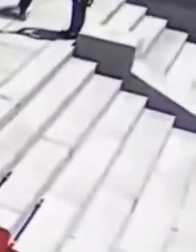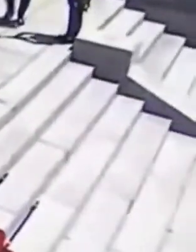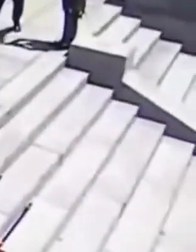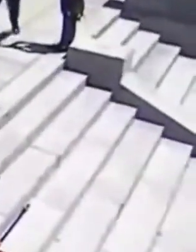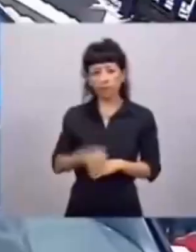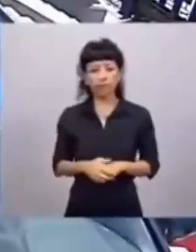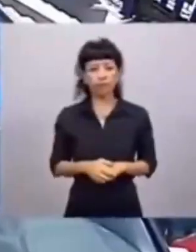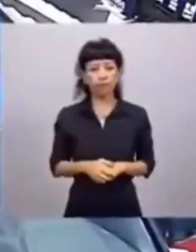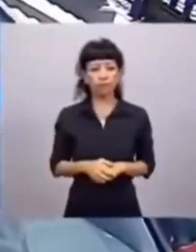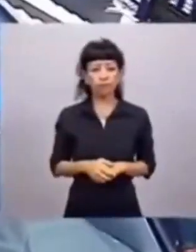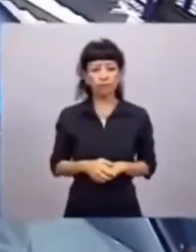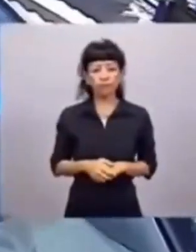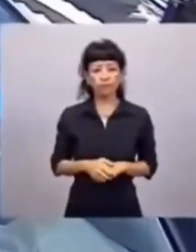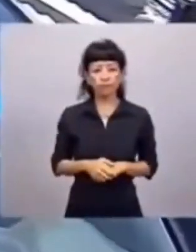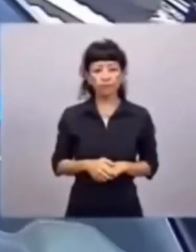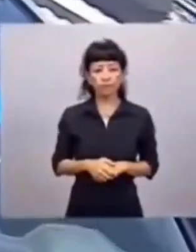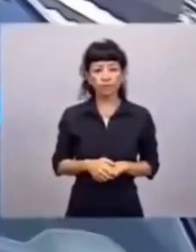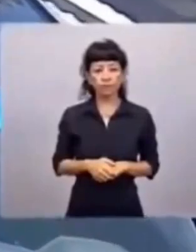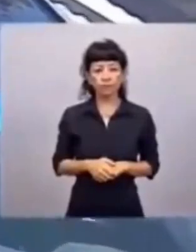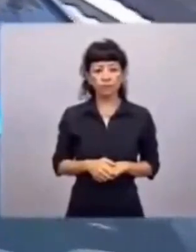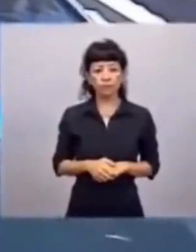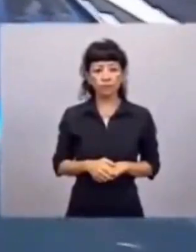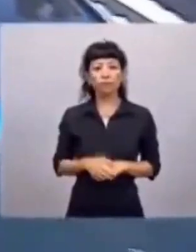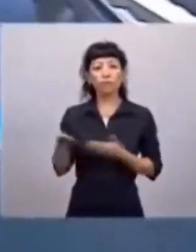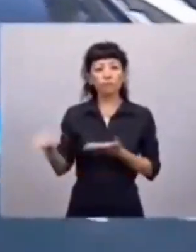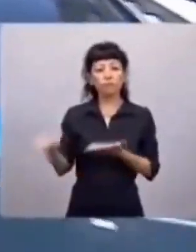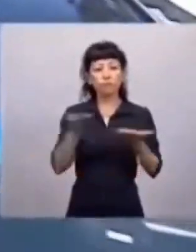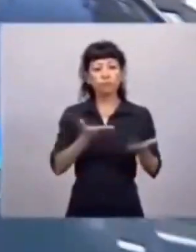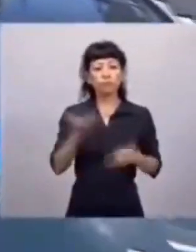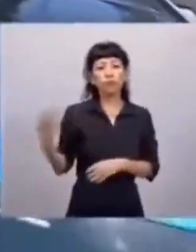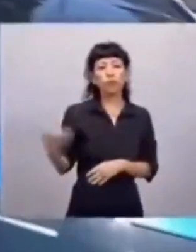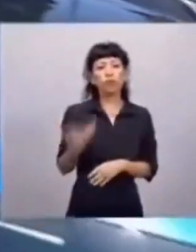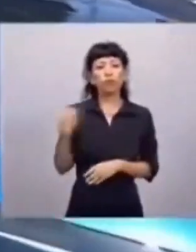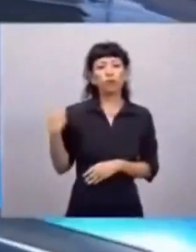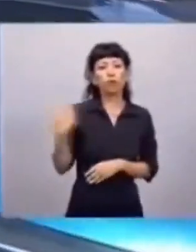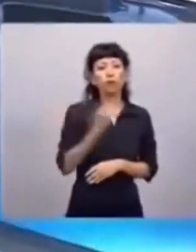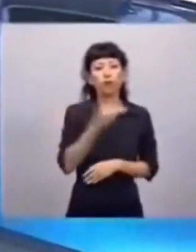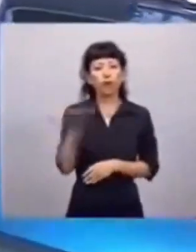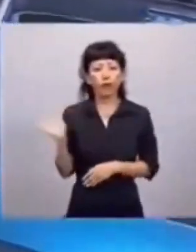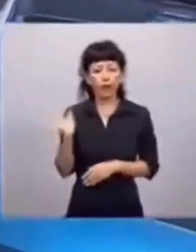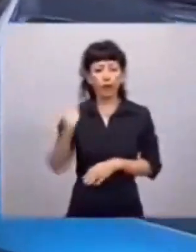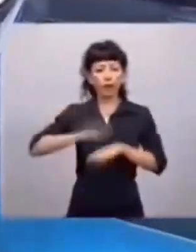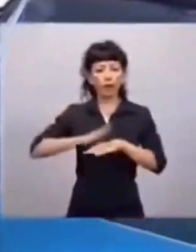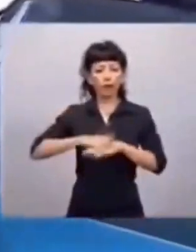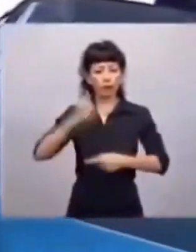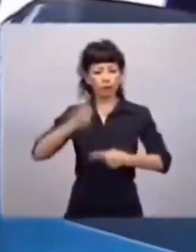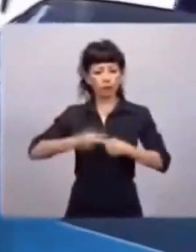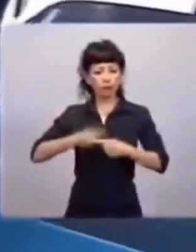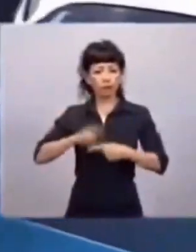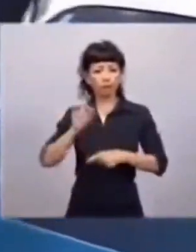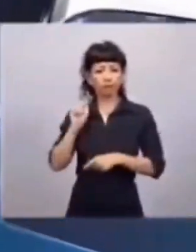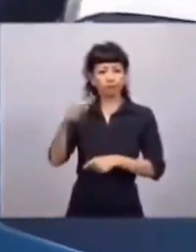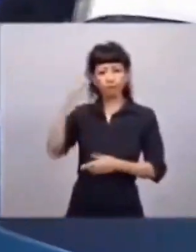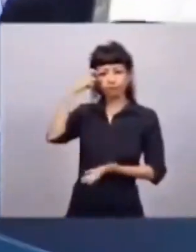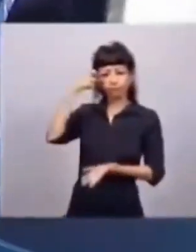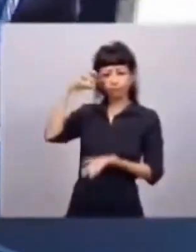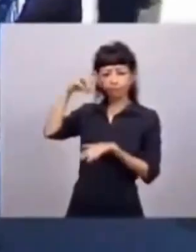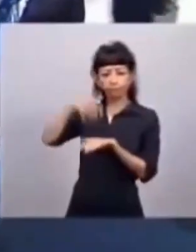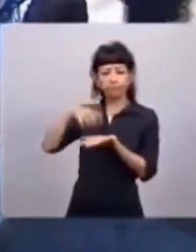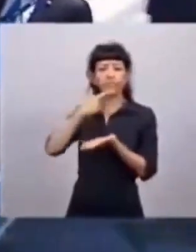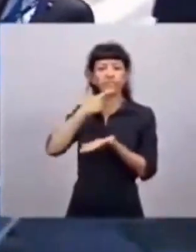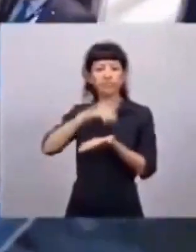liberales de manera intensiva generando críticas contundentes sin embargo hasta ahora estas medidas